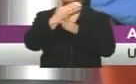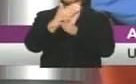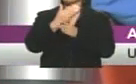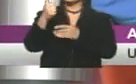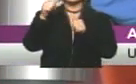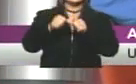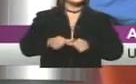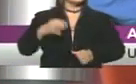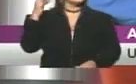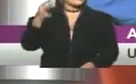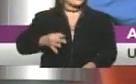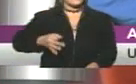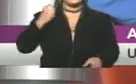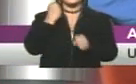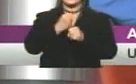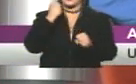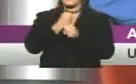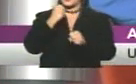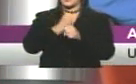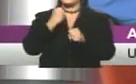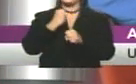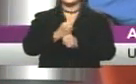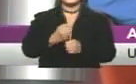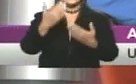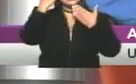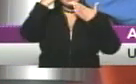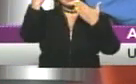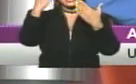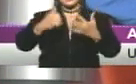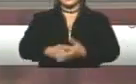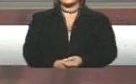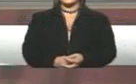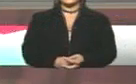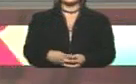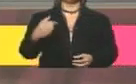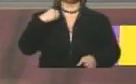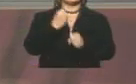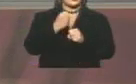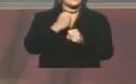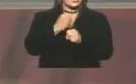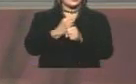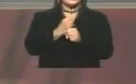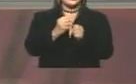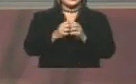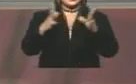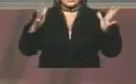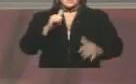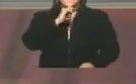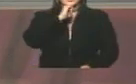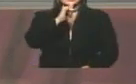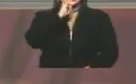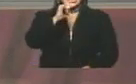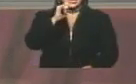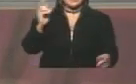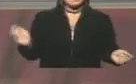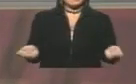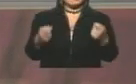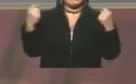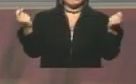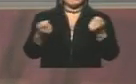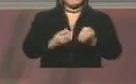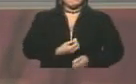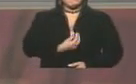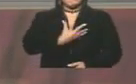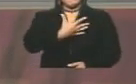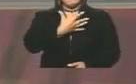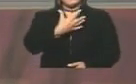en las formaciones hacia la gente, mi comadre Milagro Figuera. Así es, trabajando y además con ese gran mensaje aleccionador.